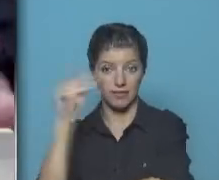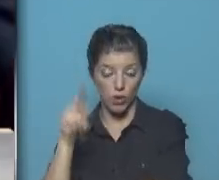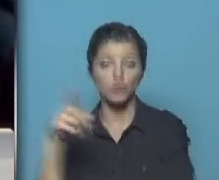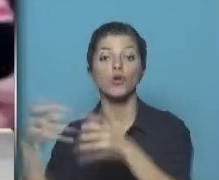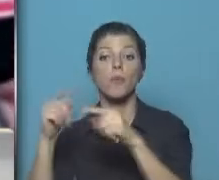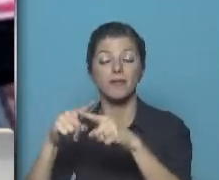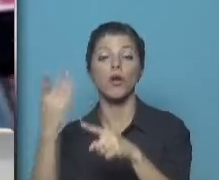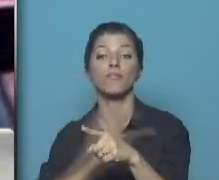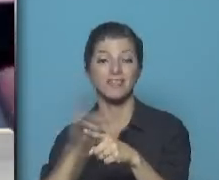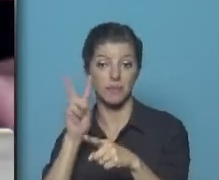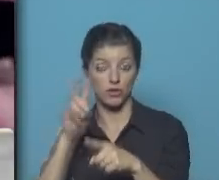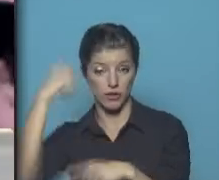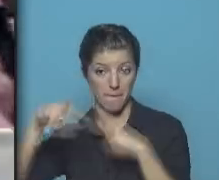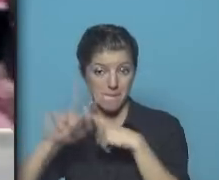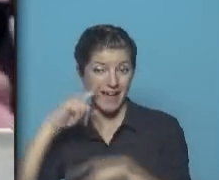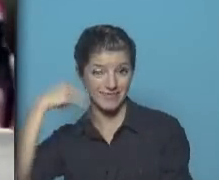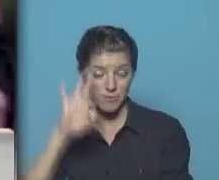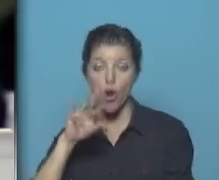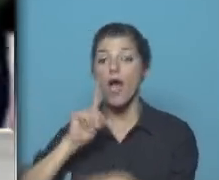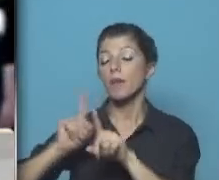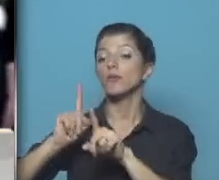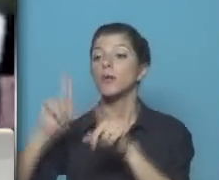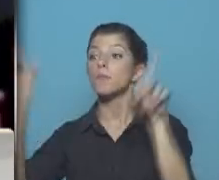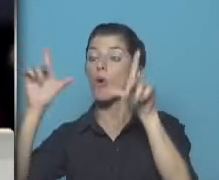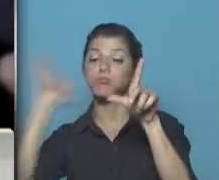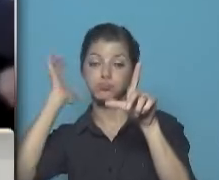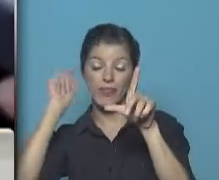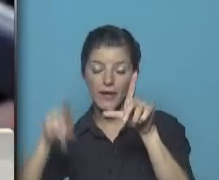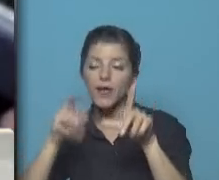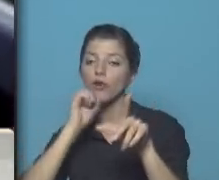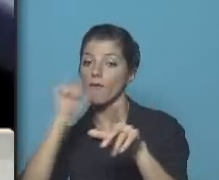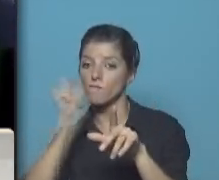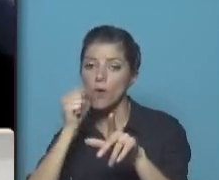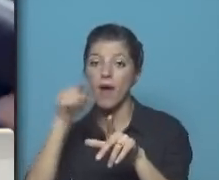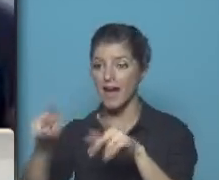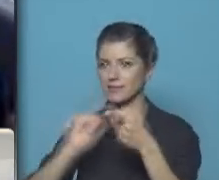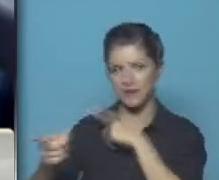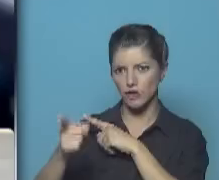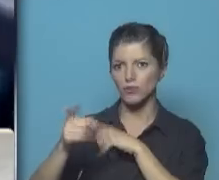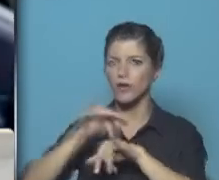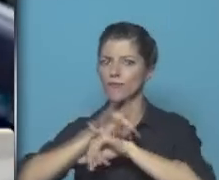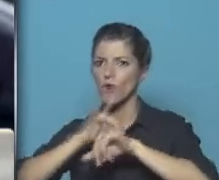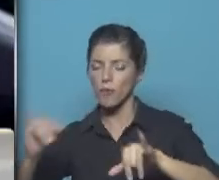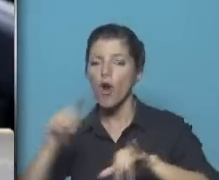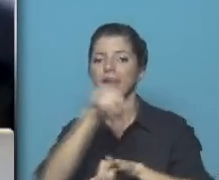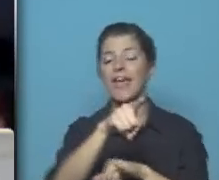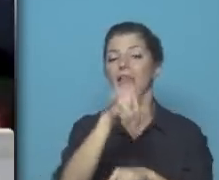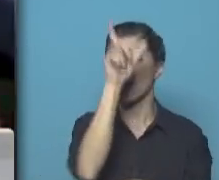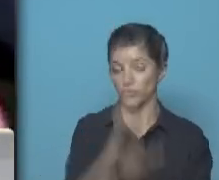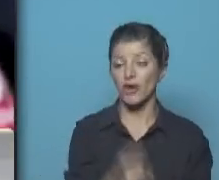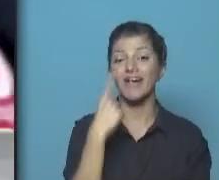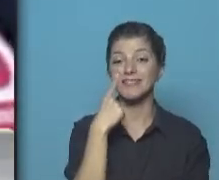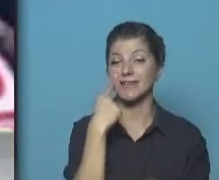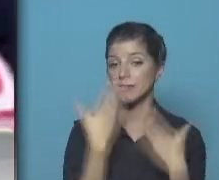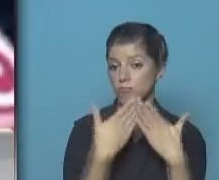Victoria, Máximo Kirchner, quien era entrevistado en un programa de radio, fue informado al aire sobre la dimisión del funcionario y